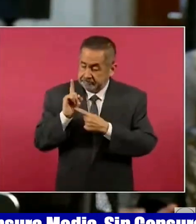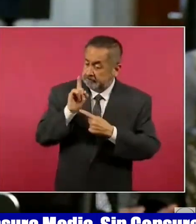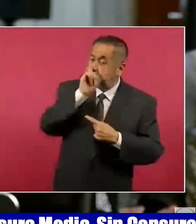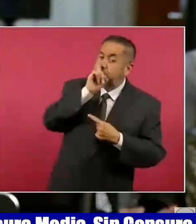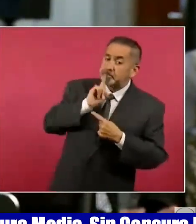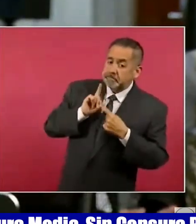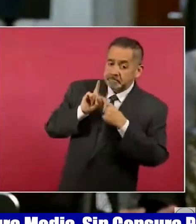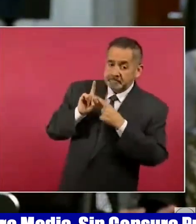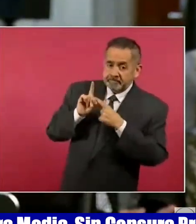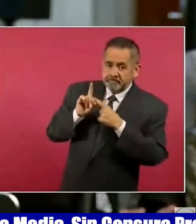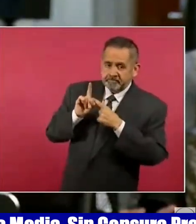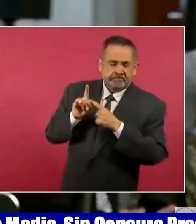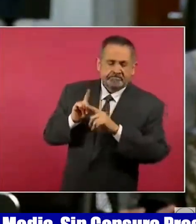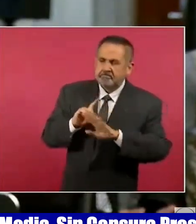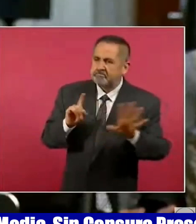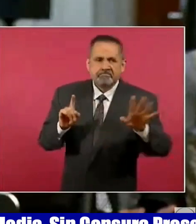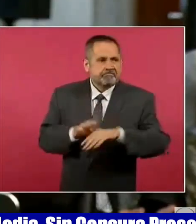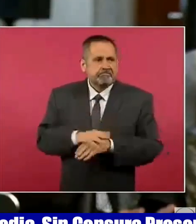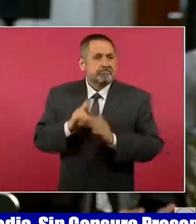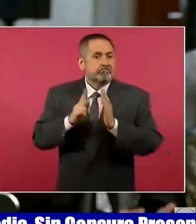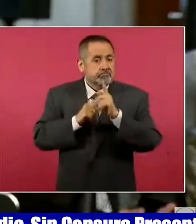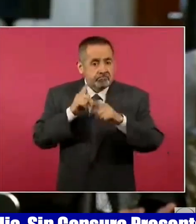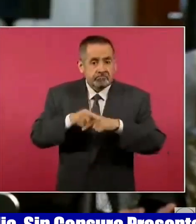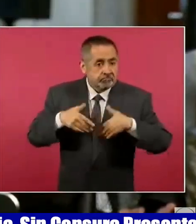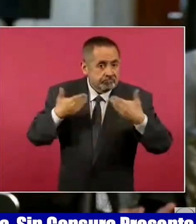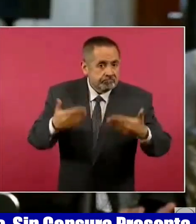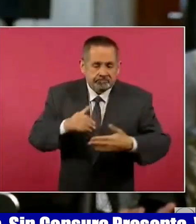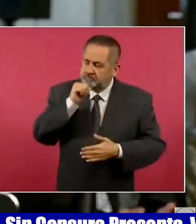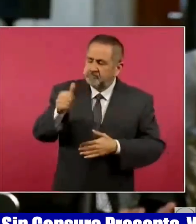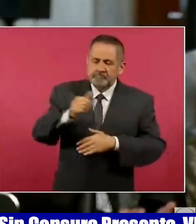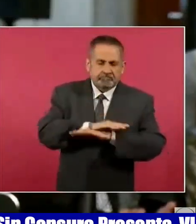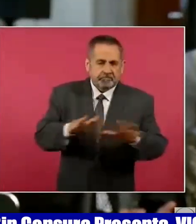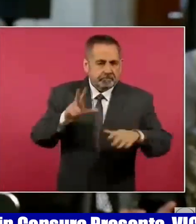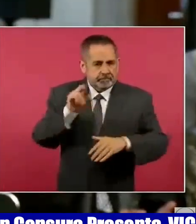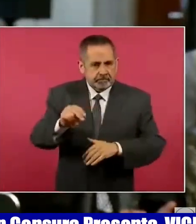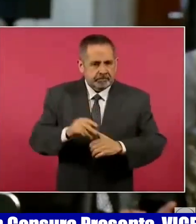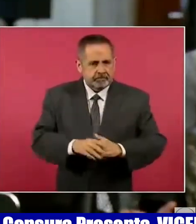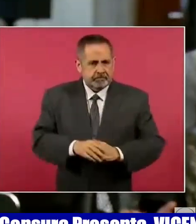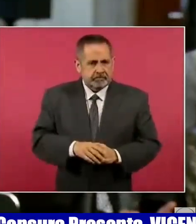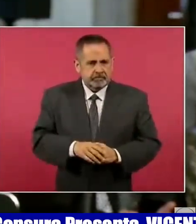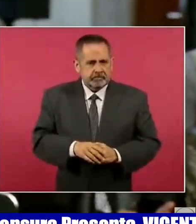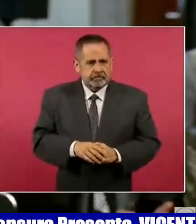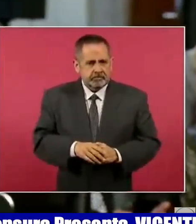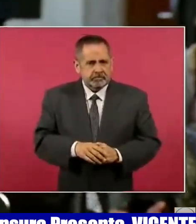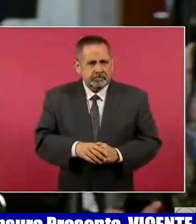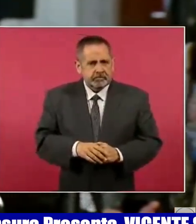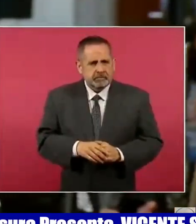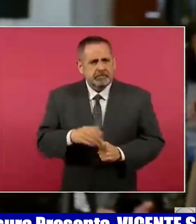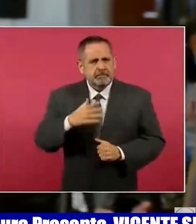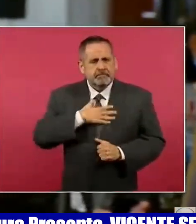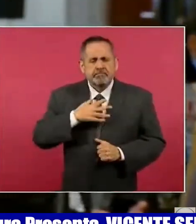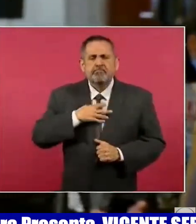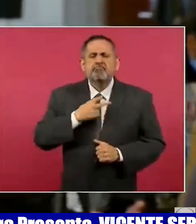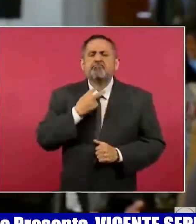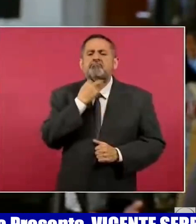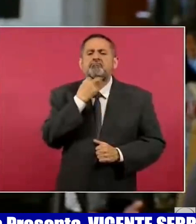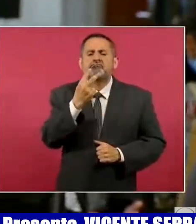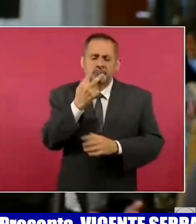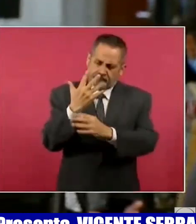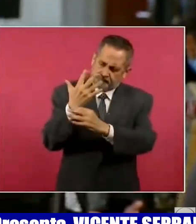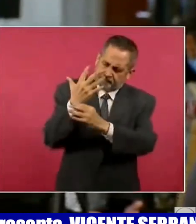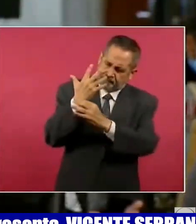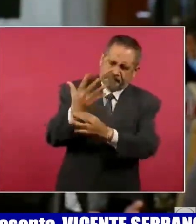fáctica en el periodismo. Como así dice María Luisa Estrada, dice que hasta van a sacar en 2024 un documental en Netflix